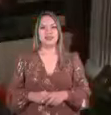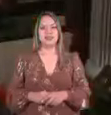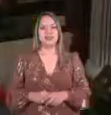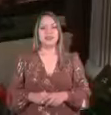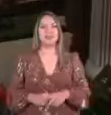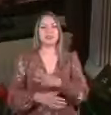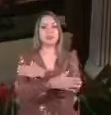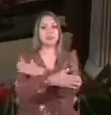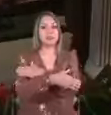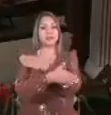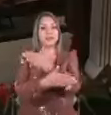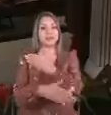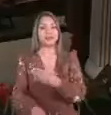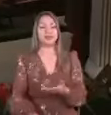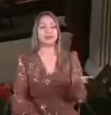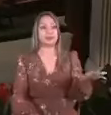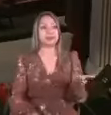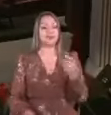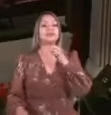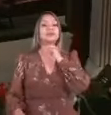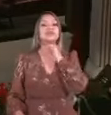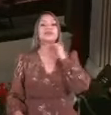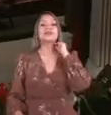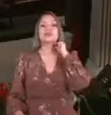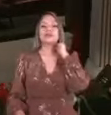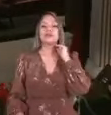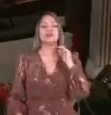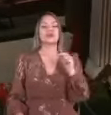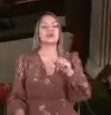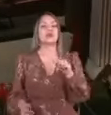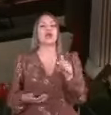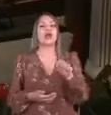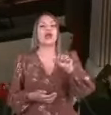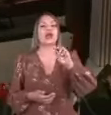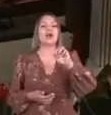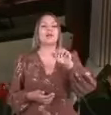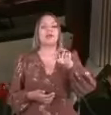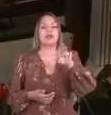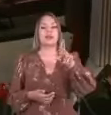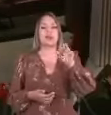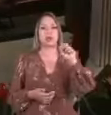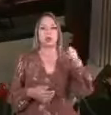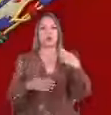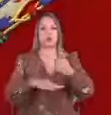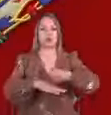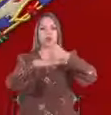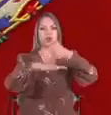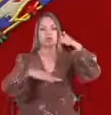Un saludo también al monseñor Alfredo Espinosa Mateus, arzobispo de Quito, primado del Ecuador.